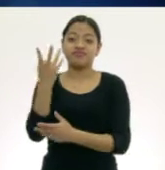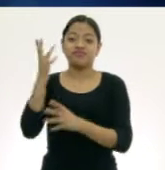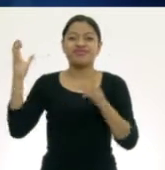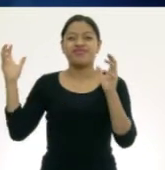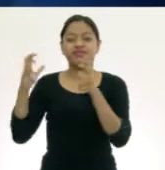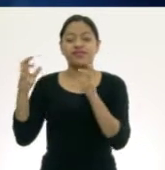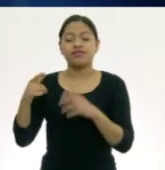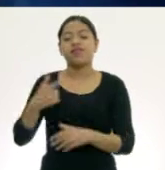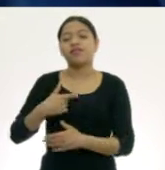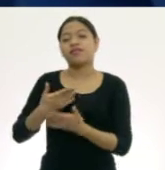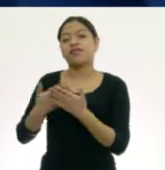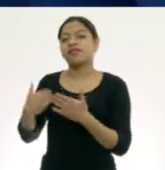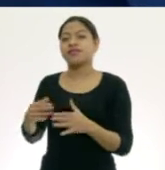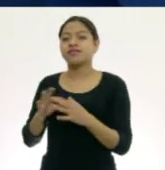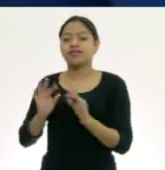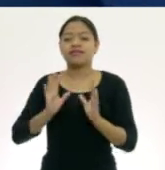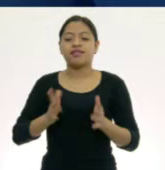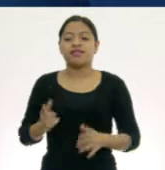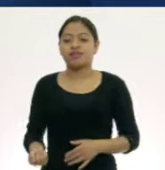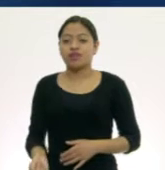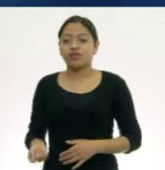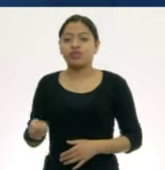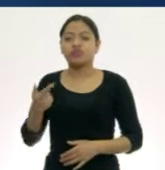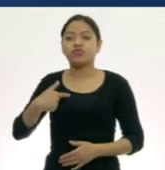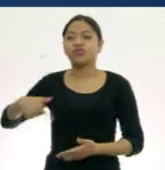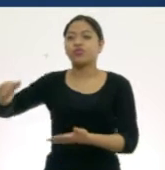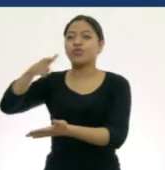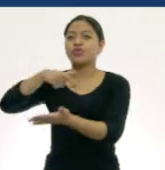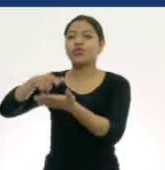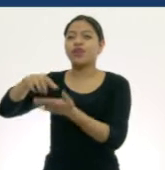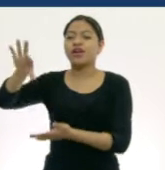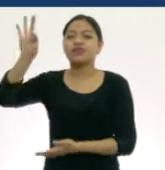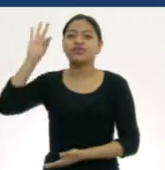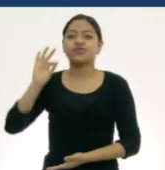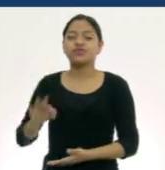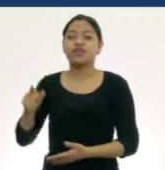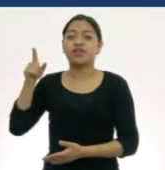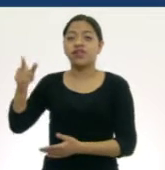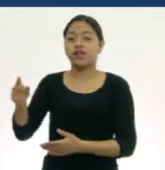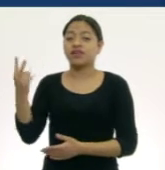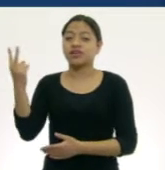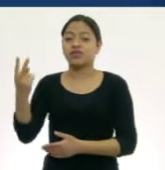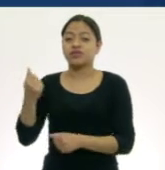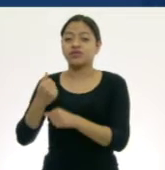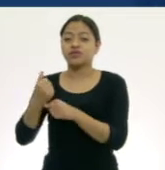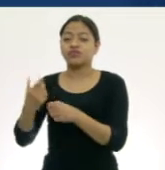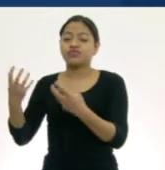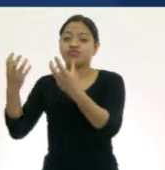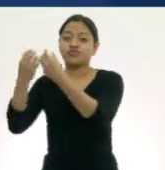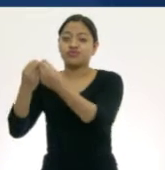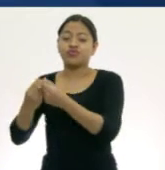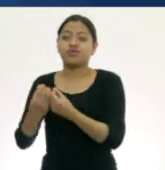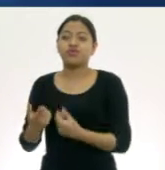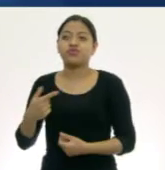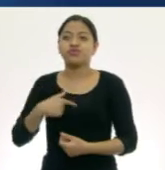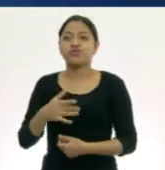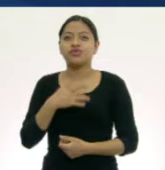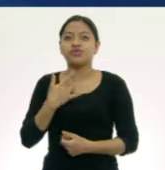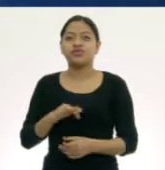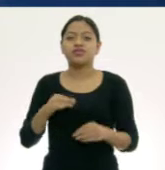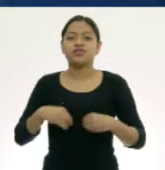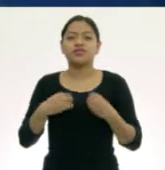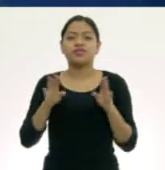ya dije, para mi infancia escogí el mundo artístico de mi abuelo y con ello creo que también mi manera de ver y de